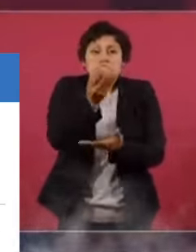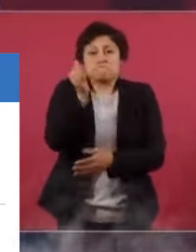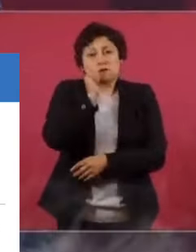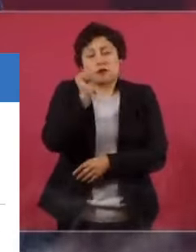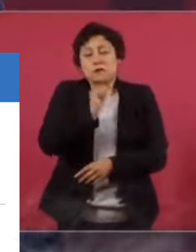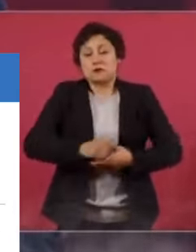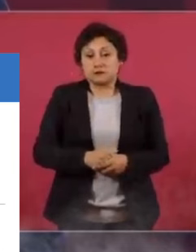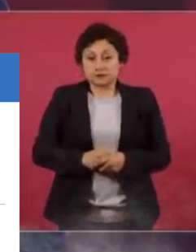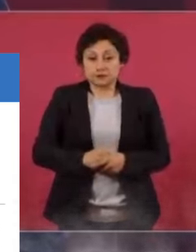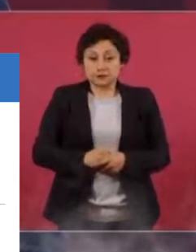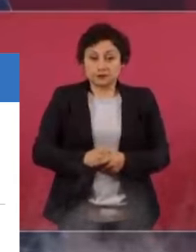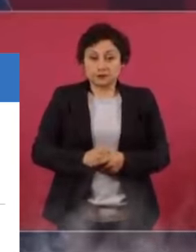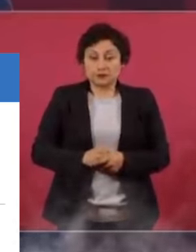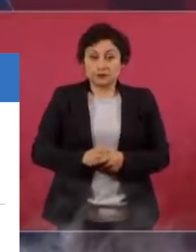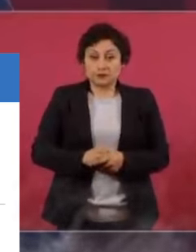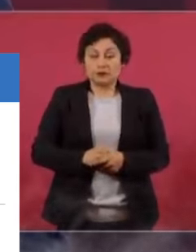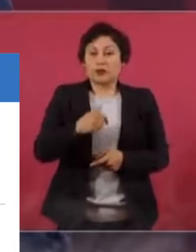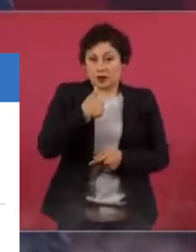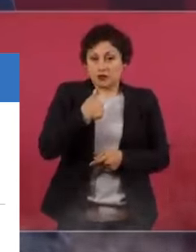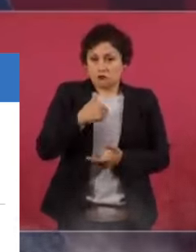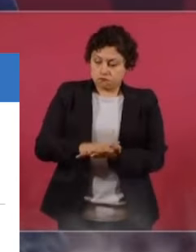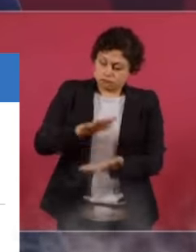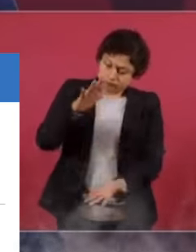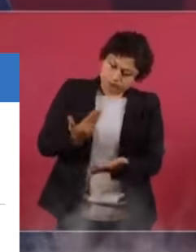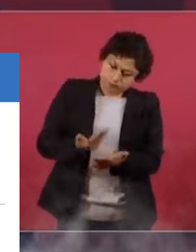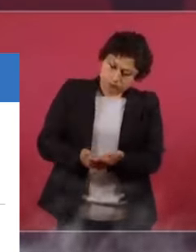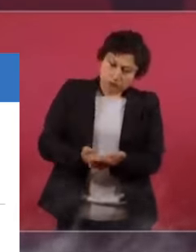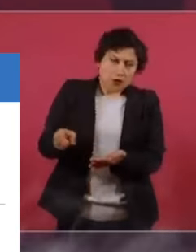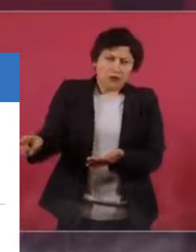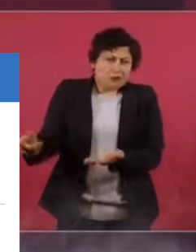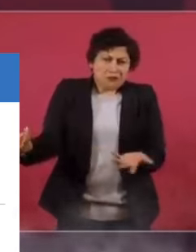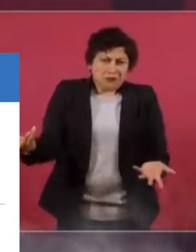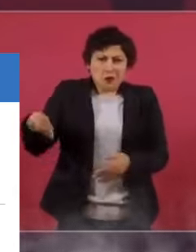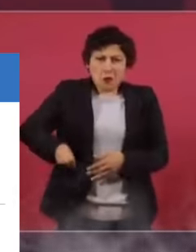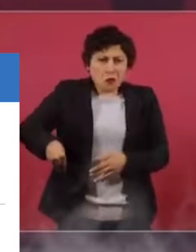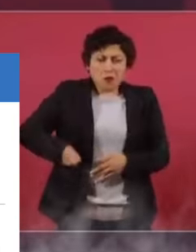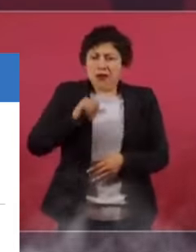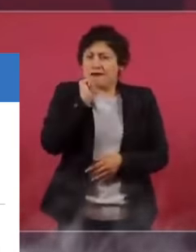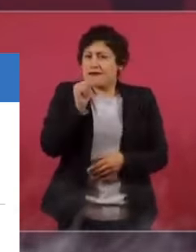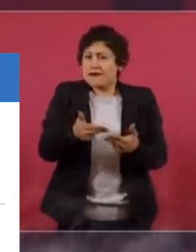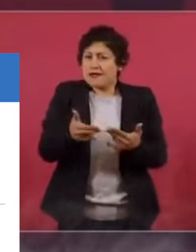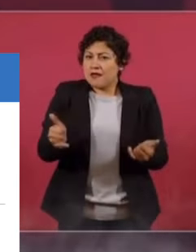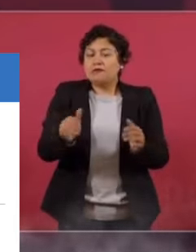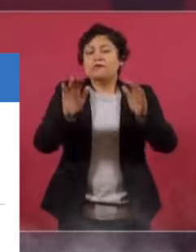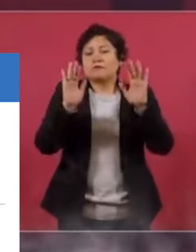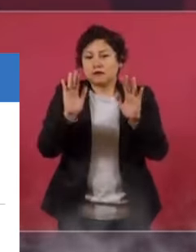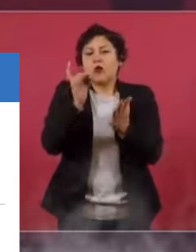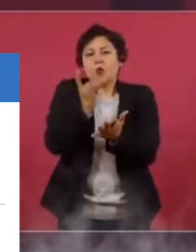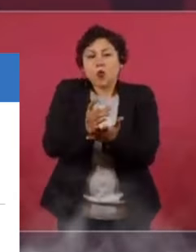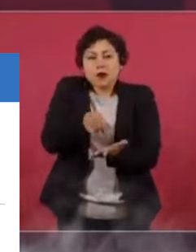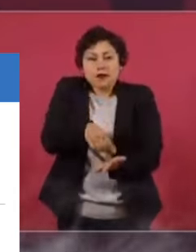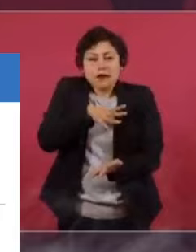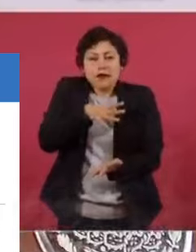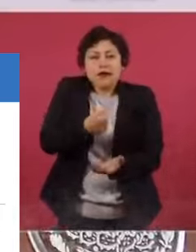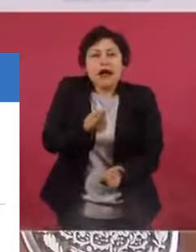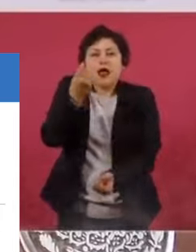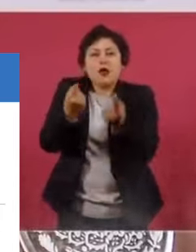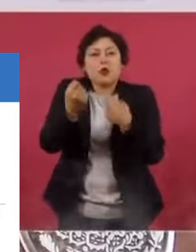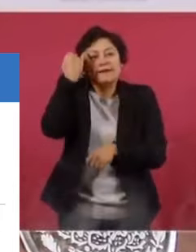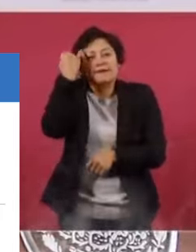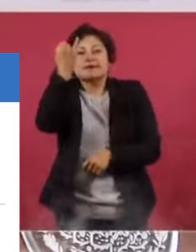Y tengo las pruebas de que no ha habido nada más que versiones sin